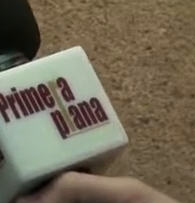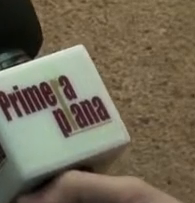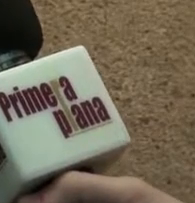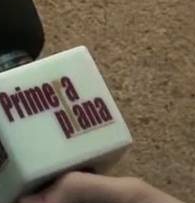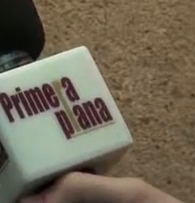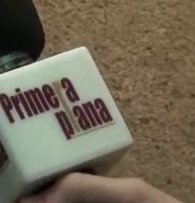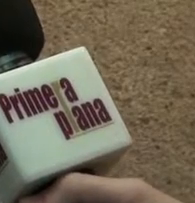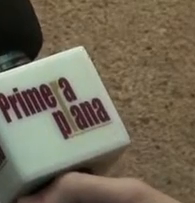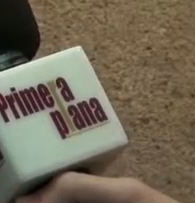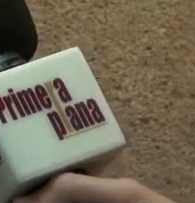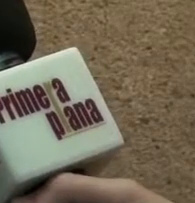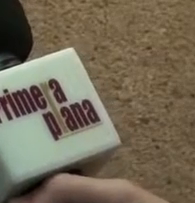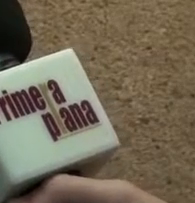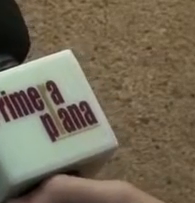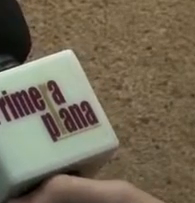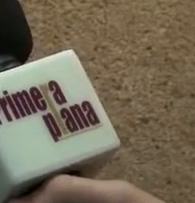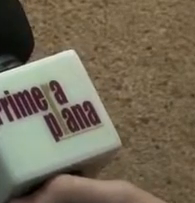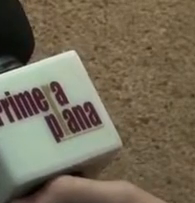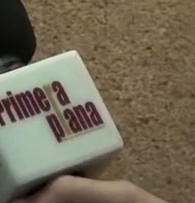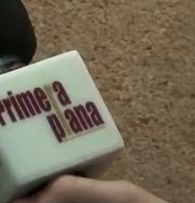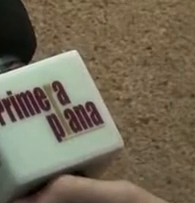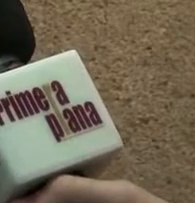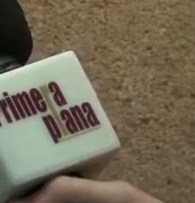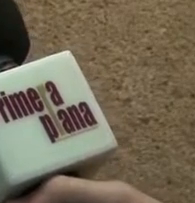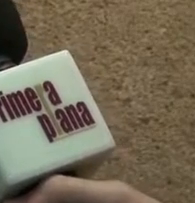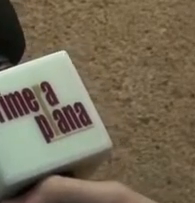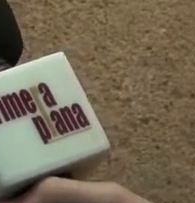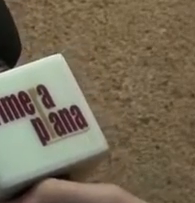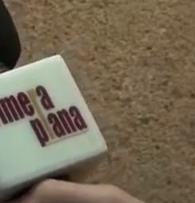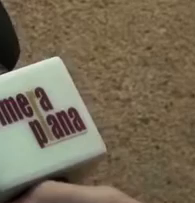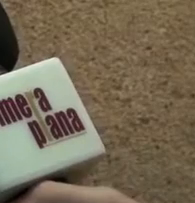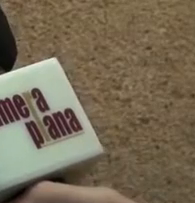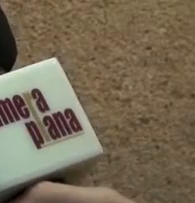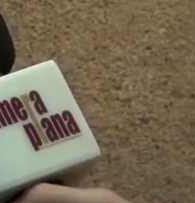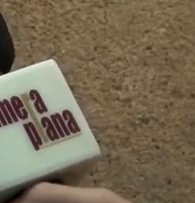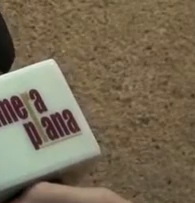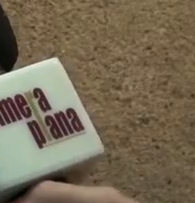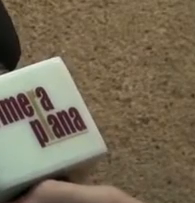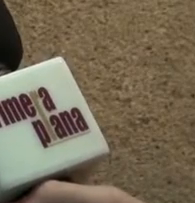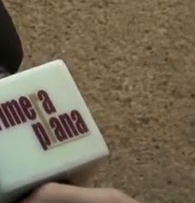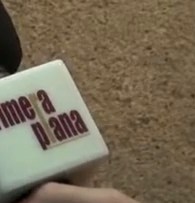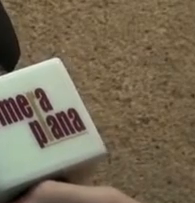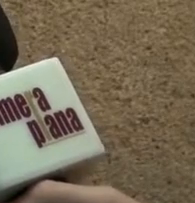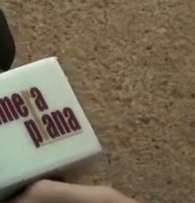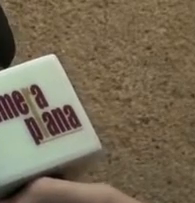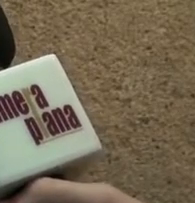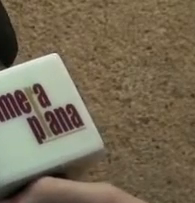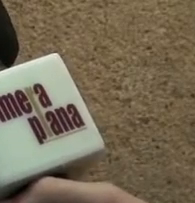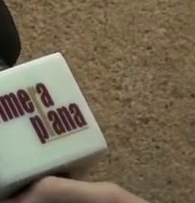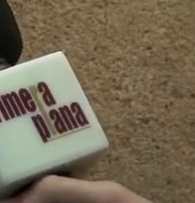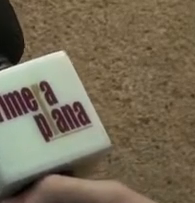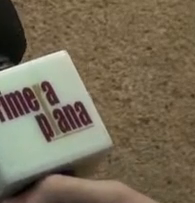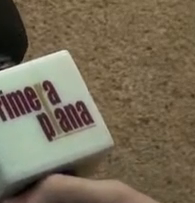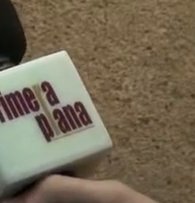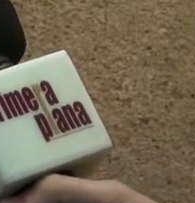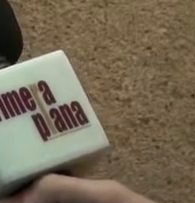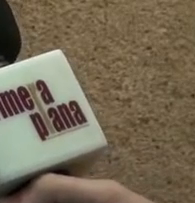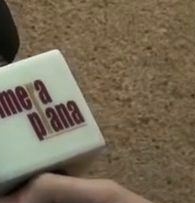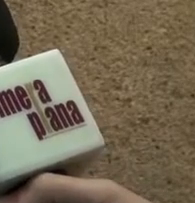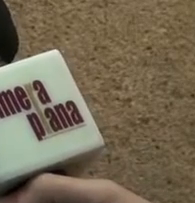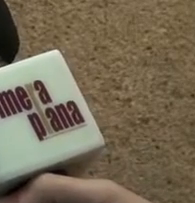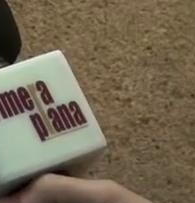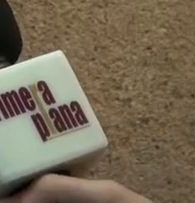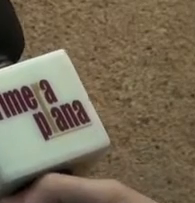mecanismo es totalmente una locura. Que fíjese que ni siquiera estamos hablando